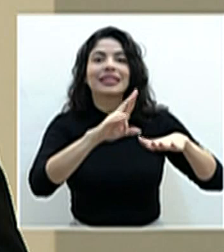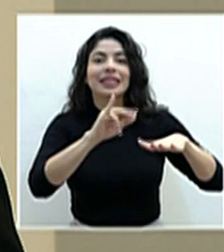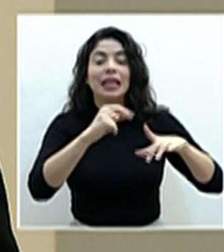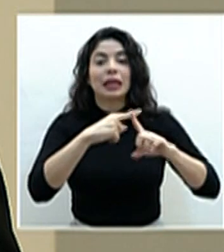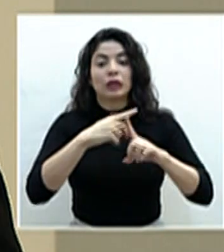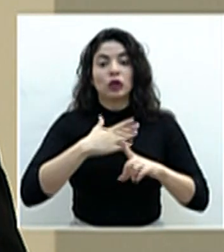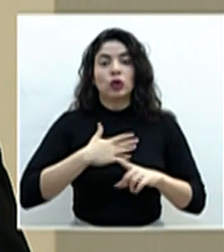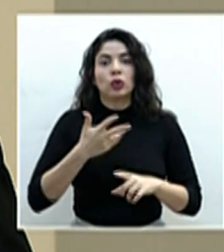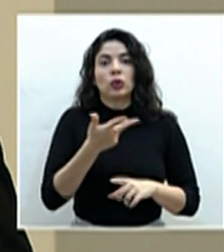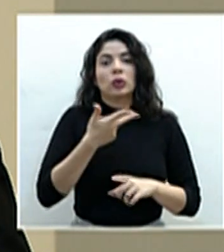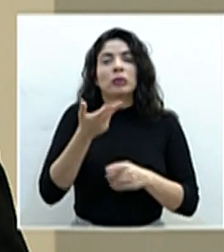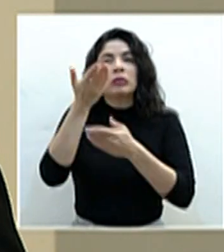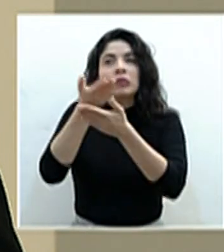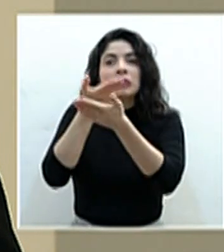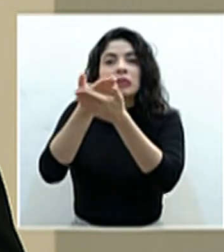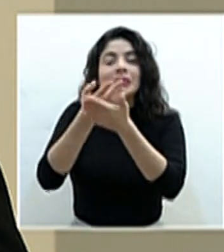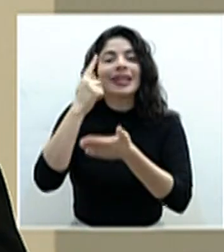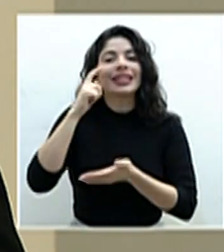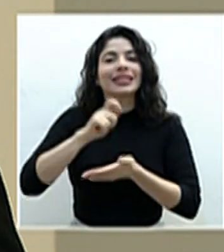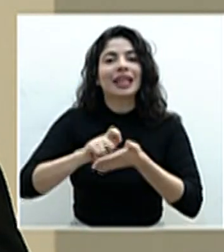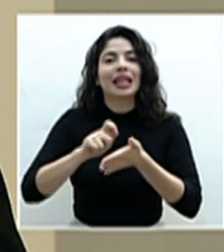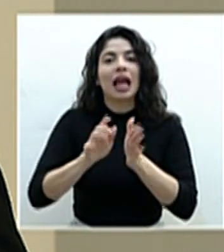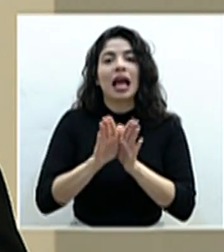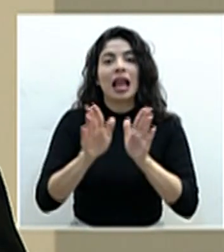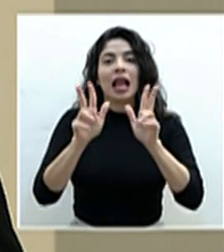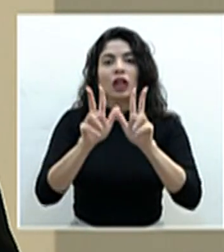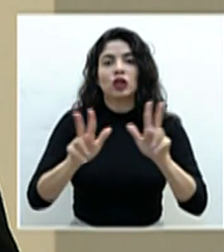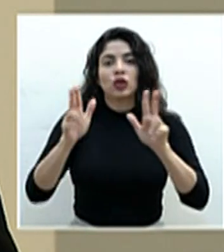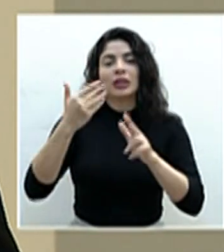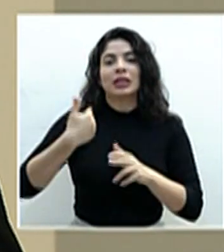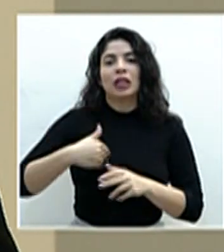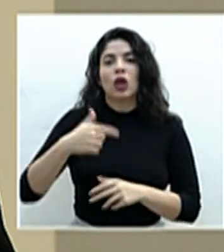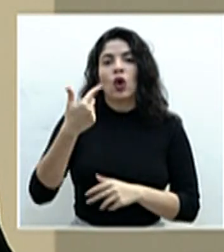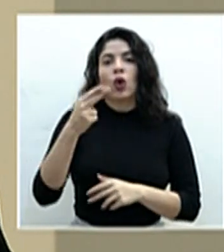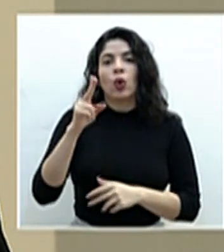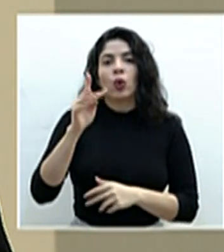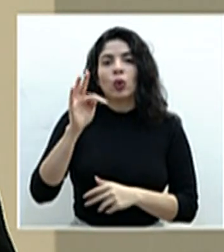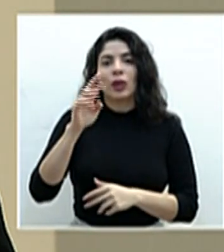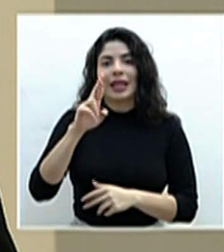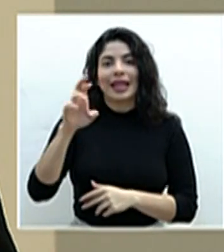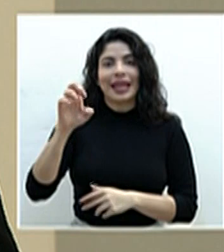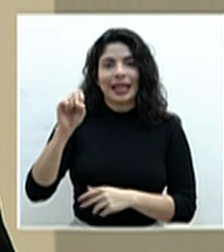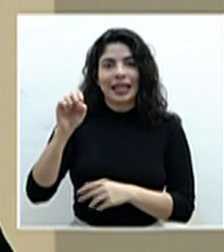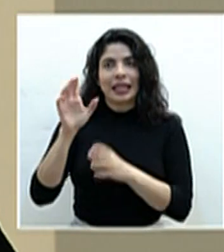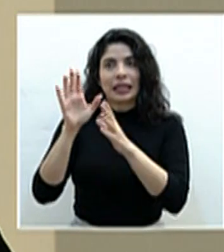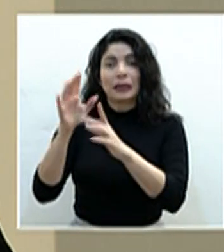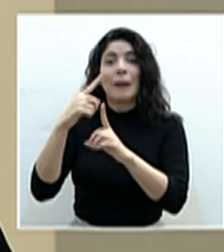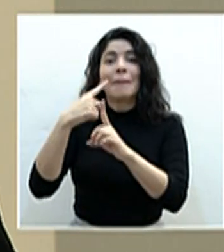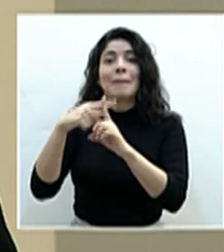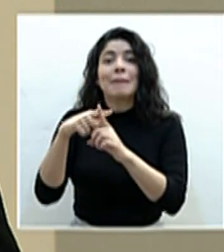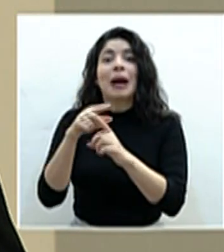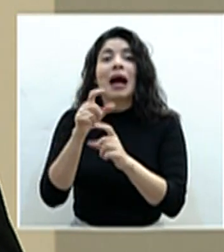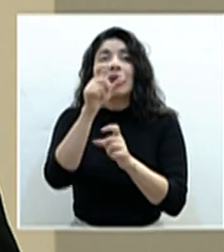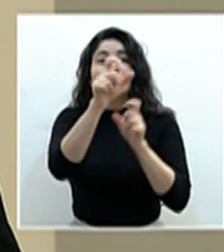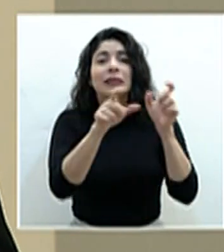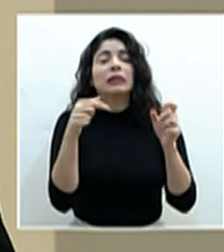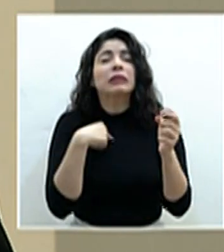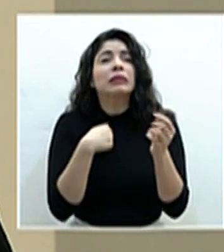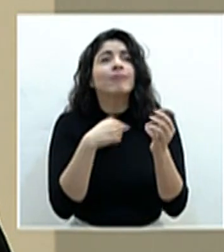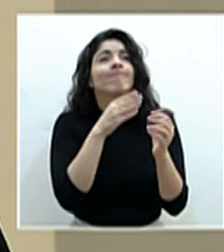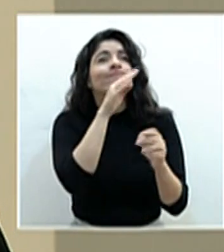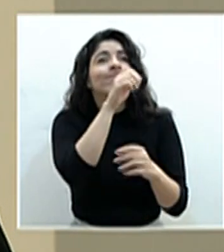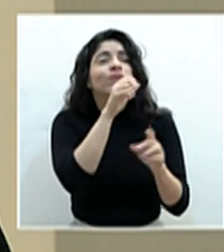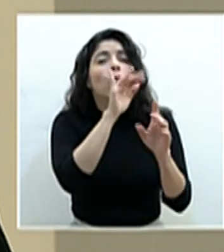ante el secretario general de Naciones Unidas, el señor Guterres, y a los distintos cuerpos, abogando que por